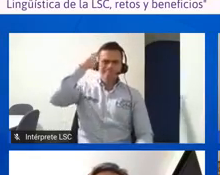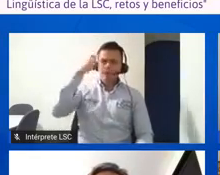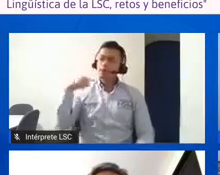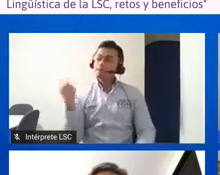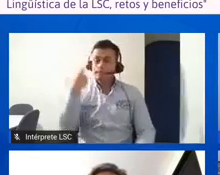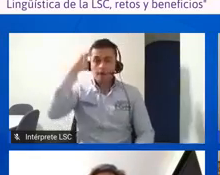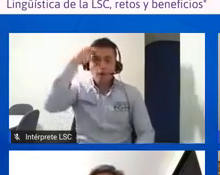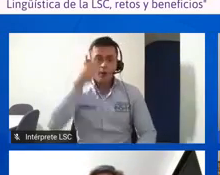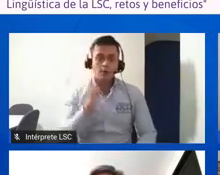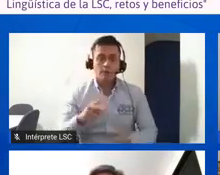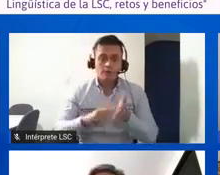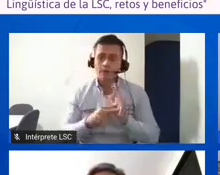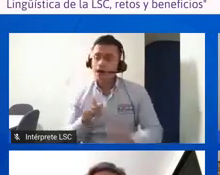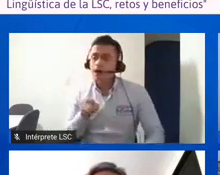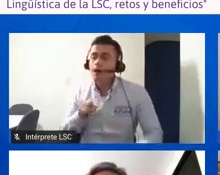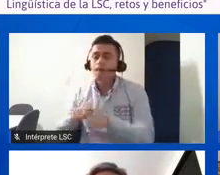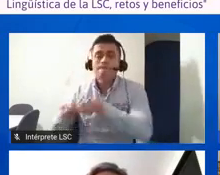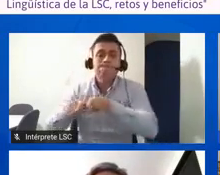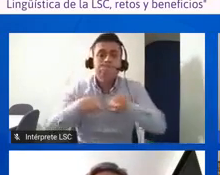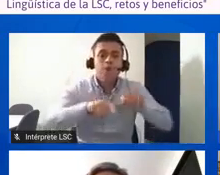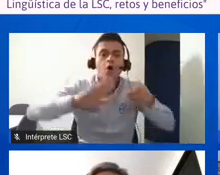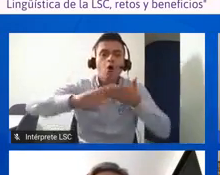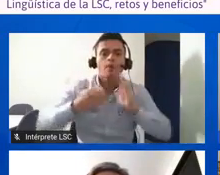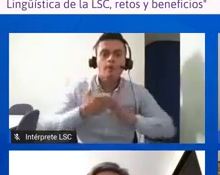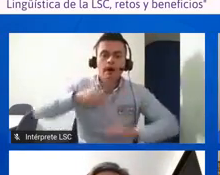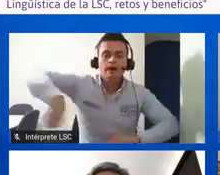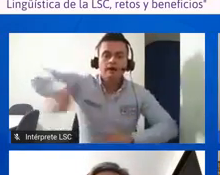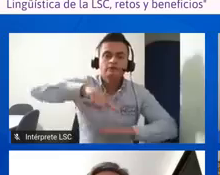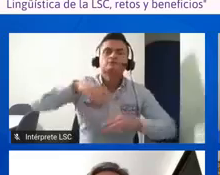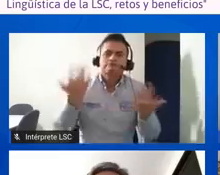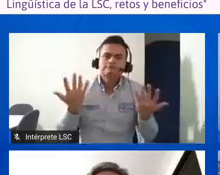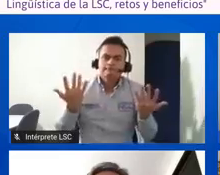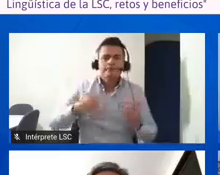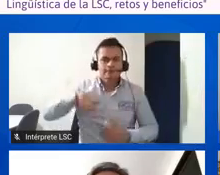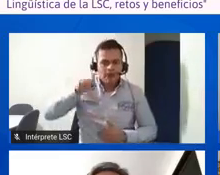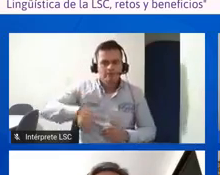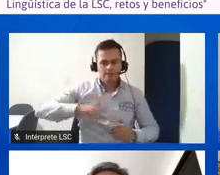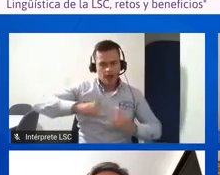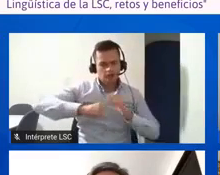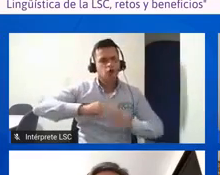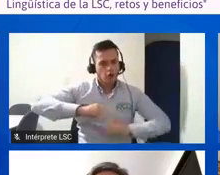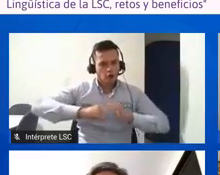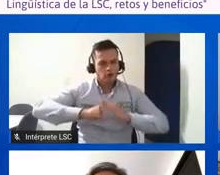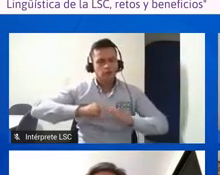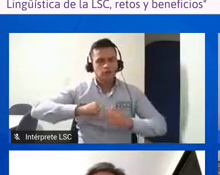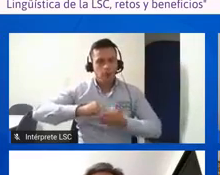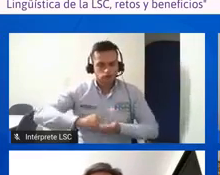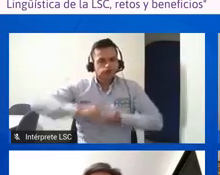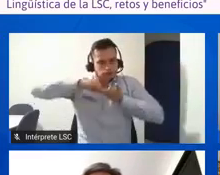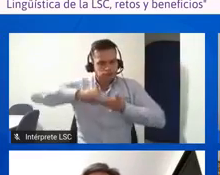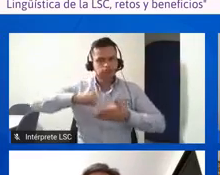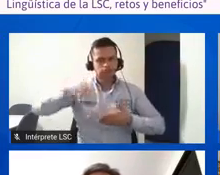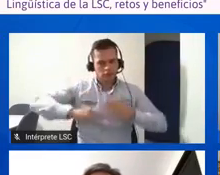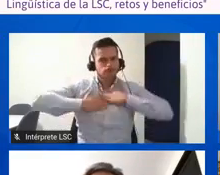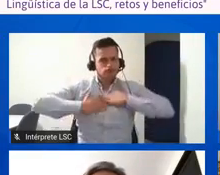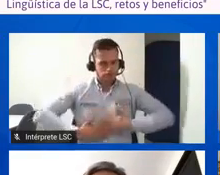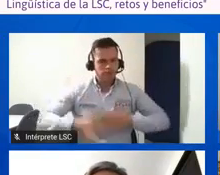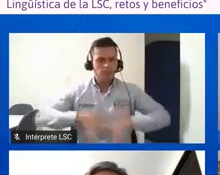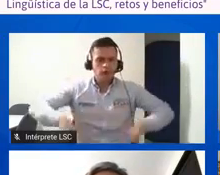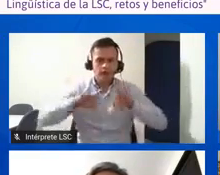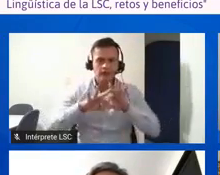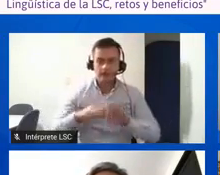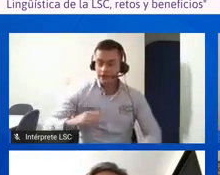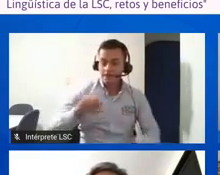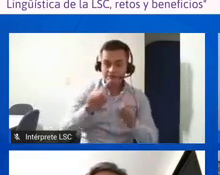una comunidad que merece el goce efectivo de los derechos. Y cuando se trata de defender los derechos, yo creo que